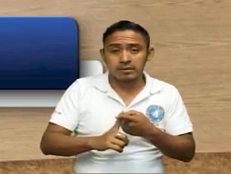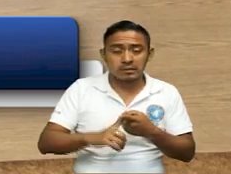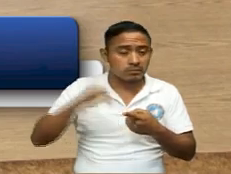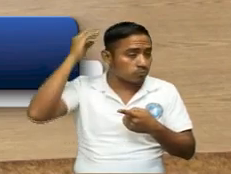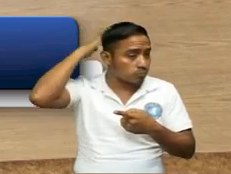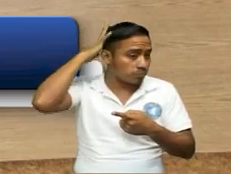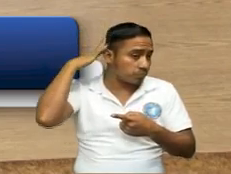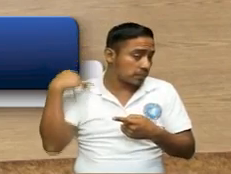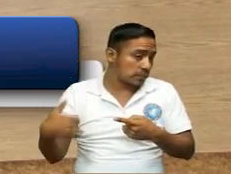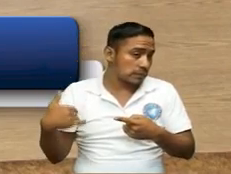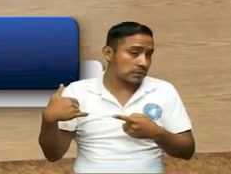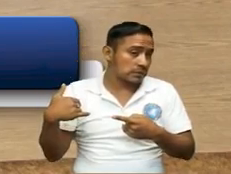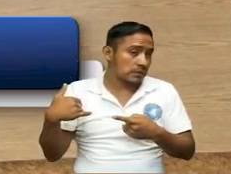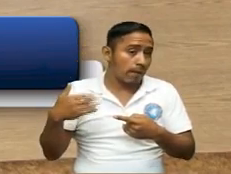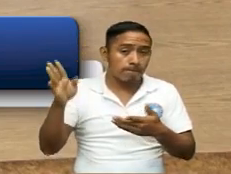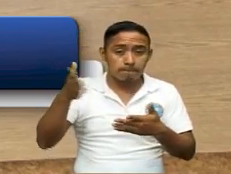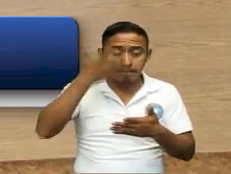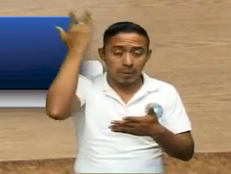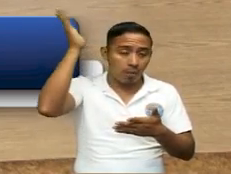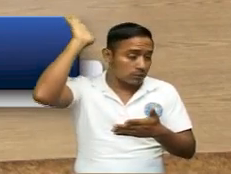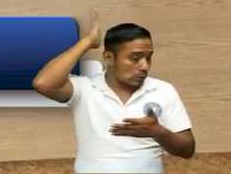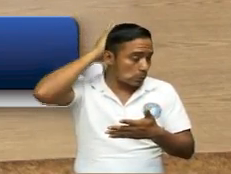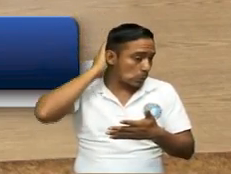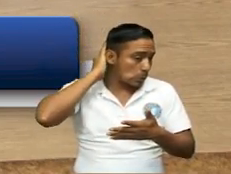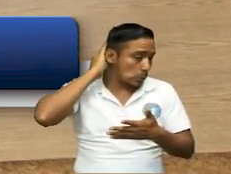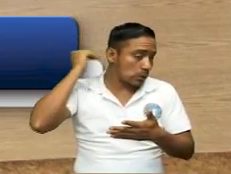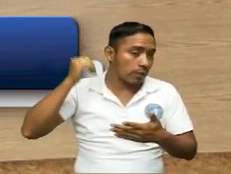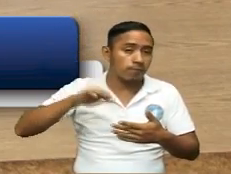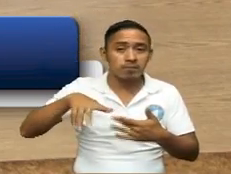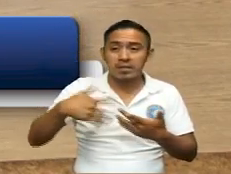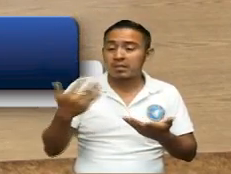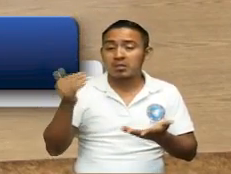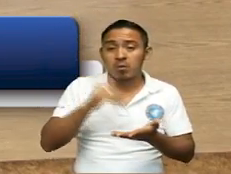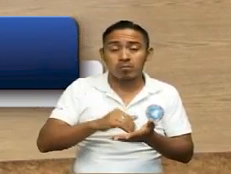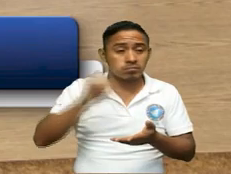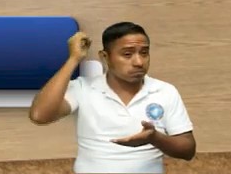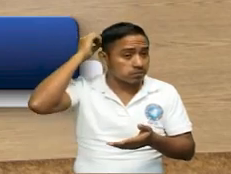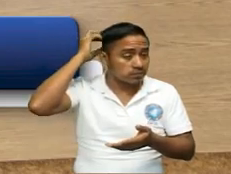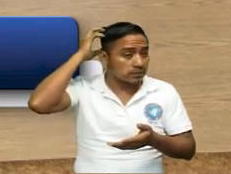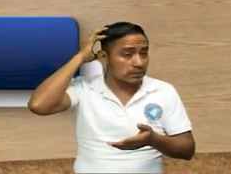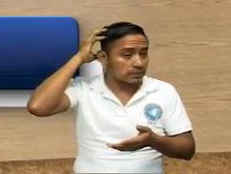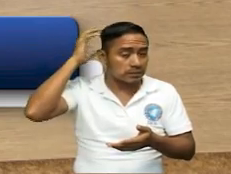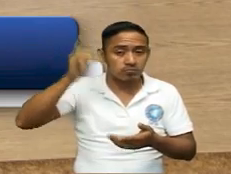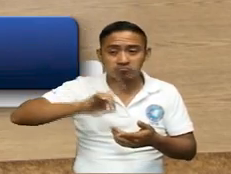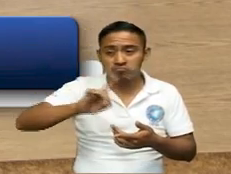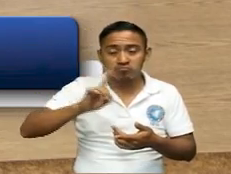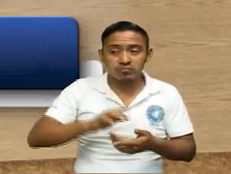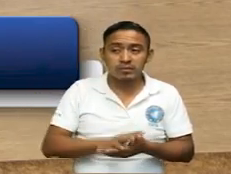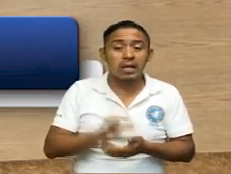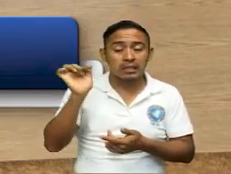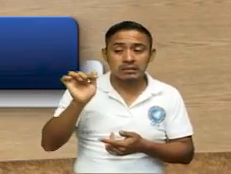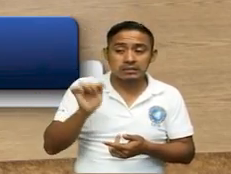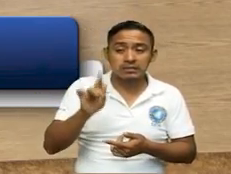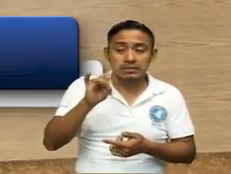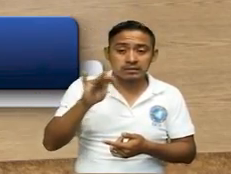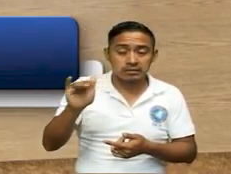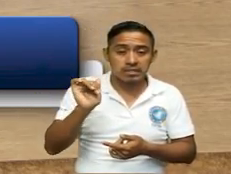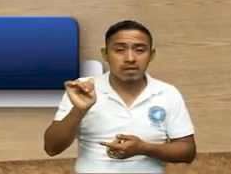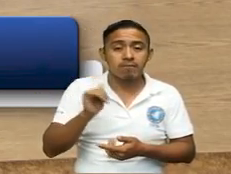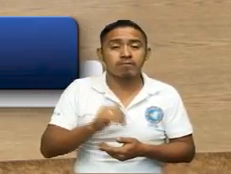ahí. Completamente. Y ya no se recupera. Entonces, cuando hay un proceso inflamatorio ahí, que es esta tiña inflamatoria, el